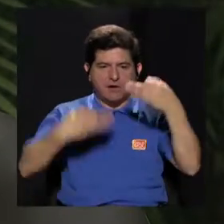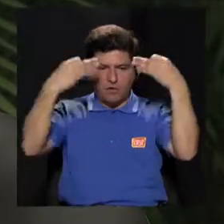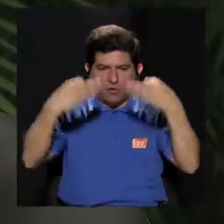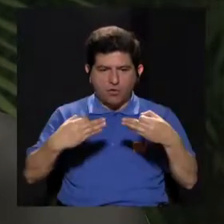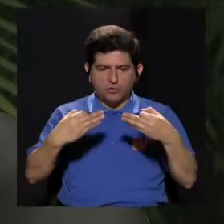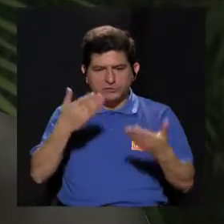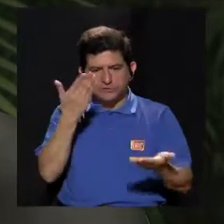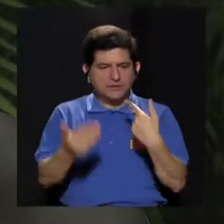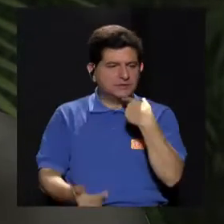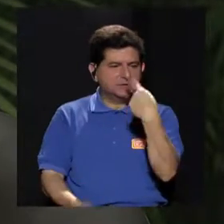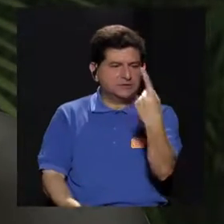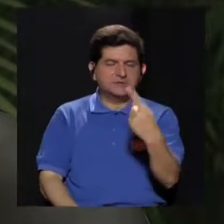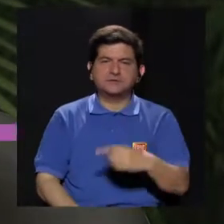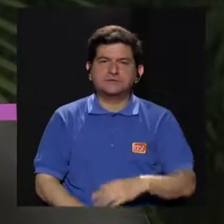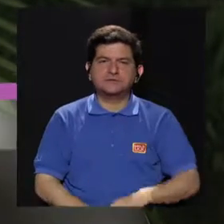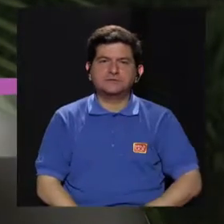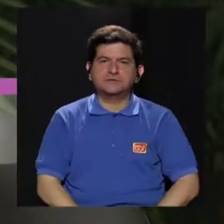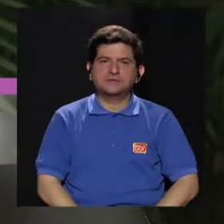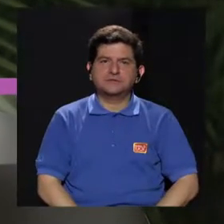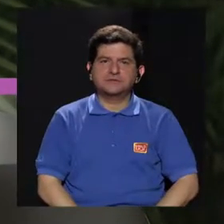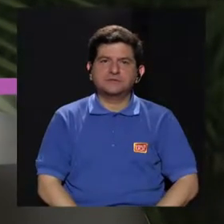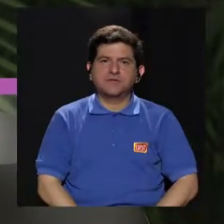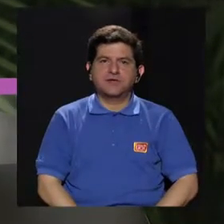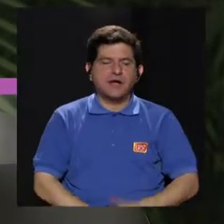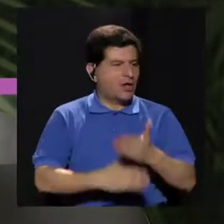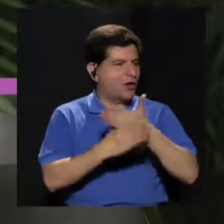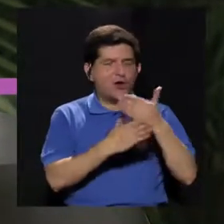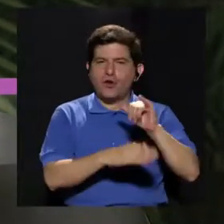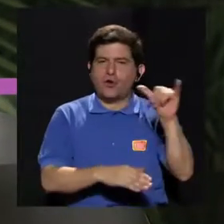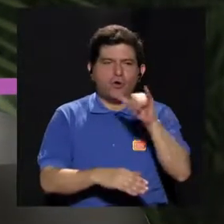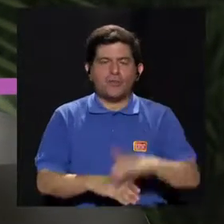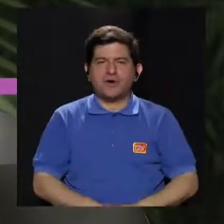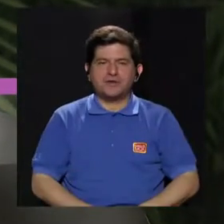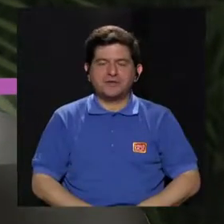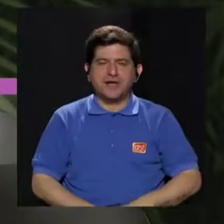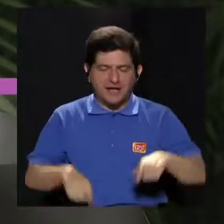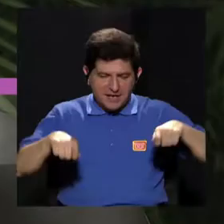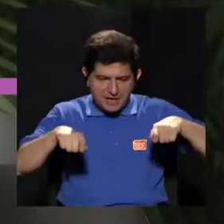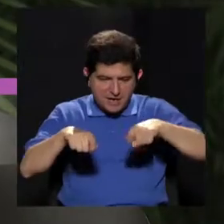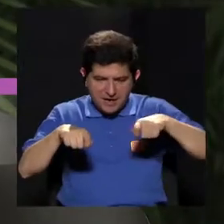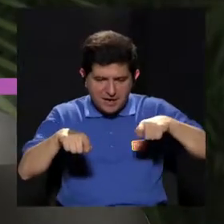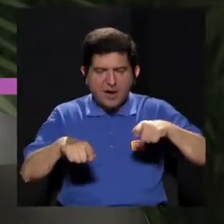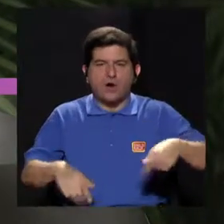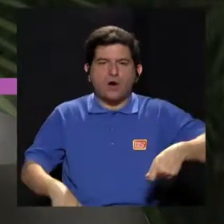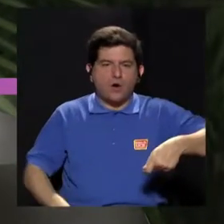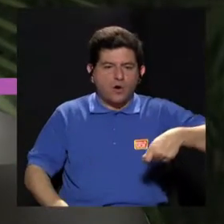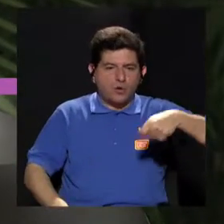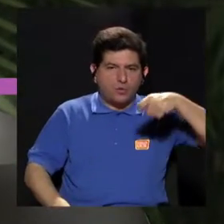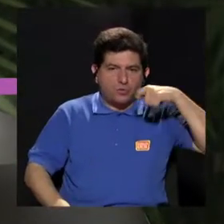La otra medida sería como decir que no compartan las mismas cubiertas